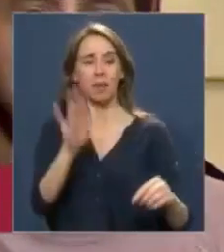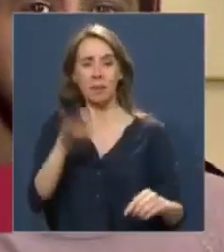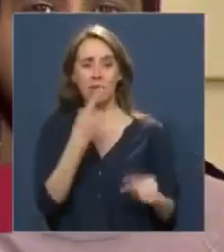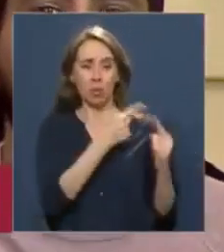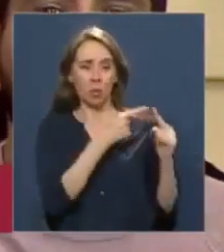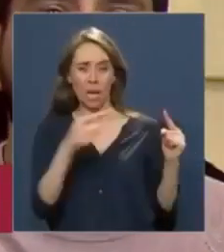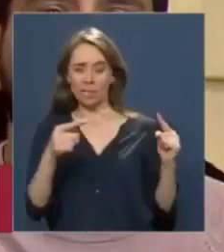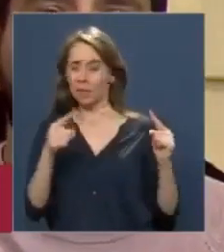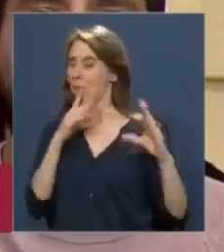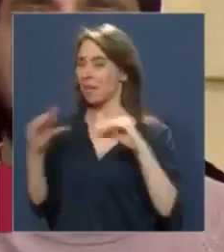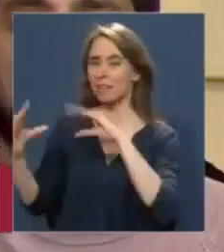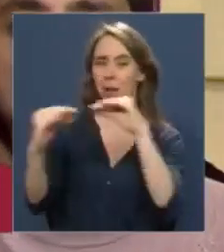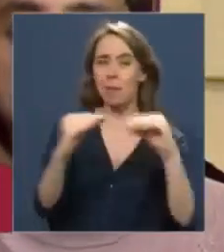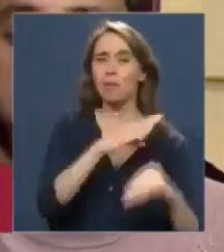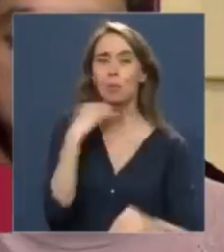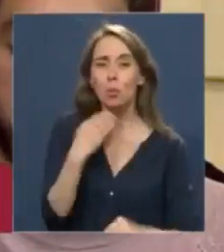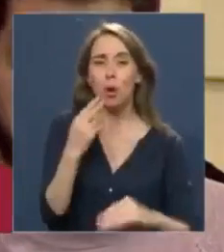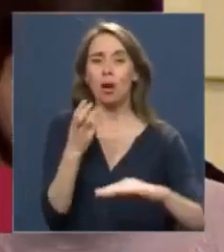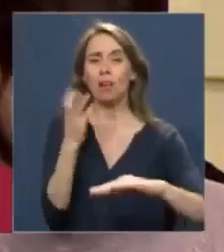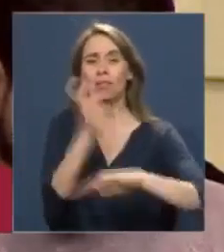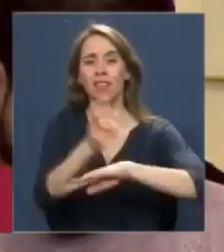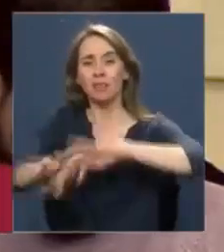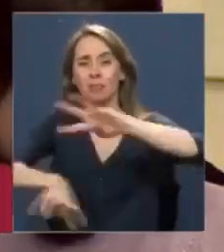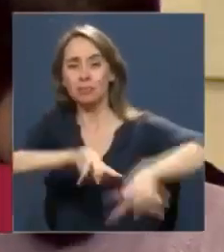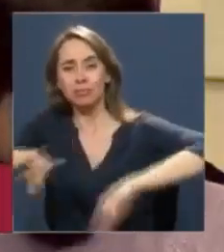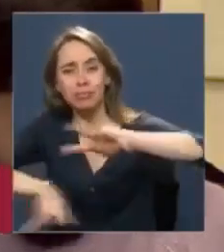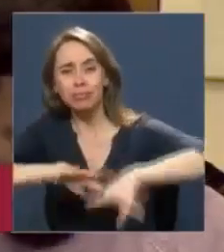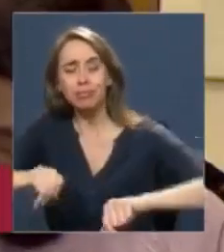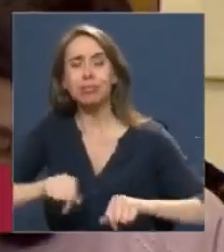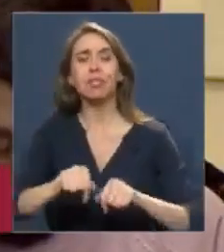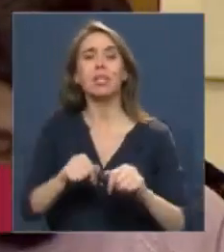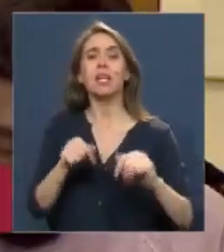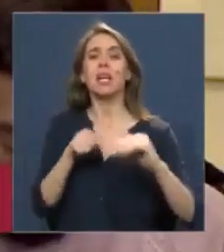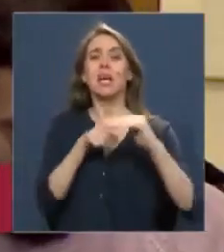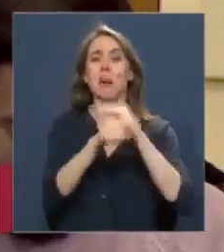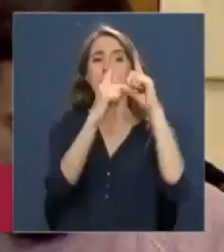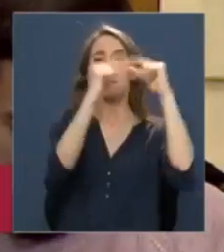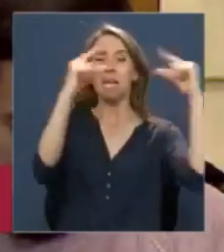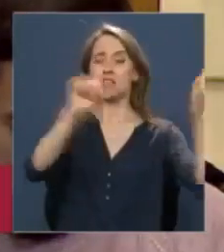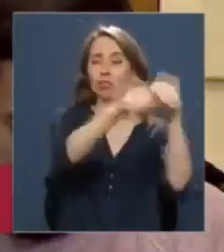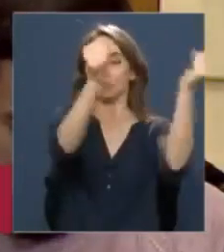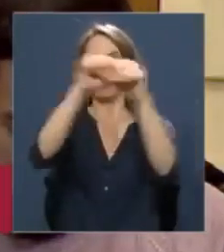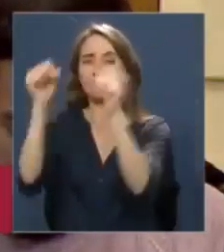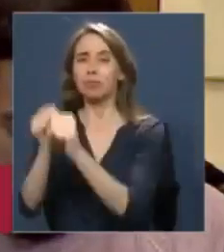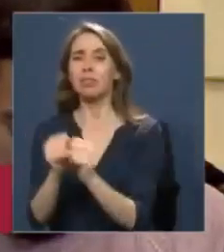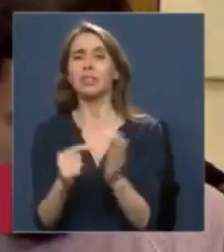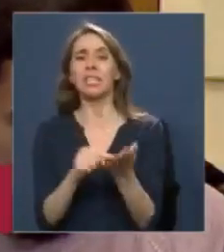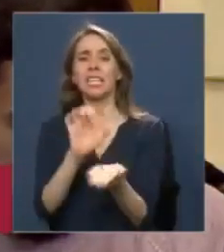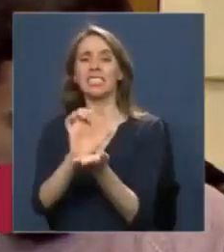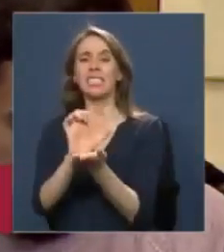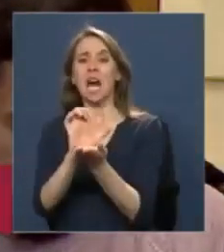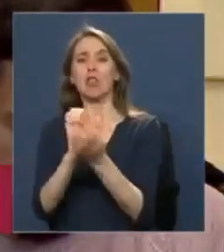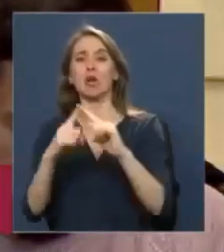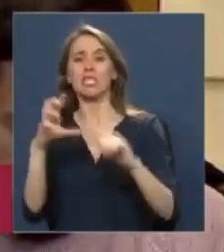de muertes, saqueos, destrucción de estaciones de metro, estado de excepción, toques de queda,